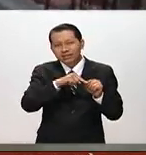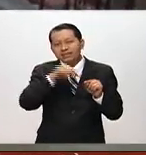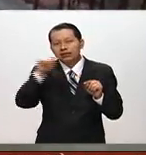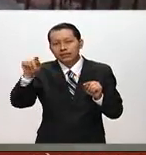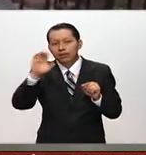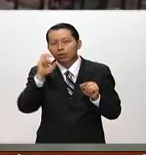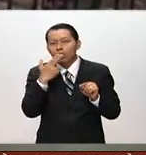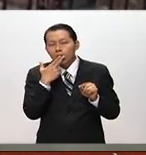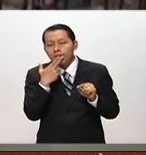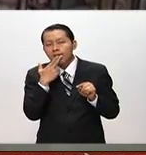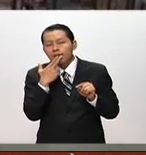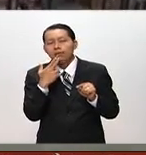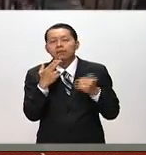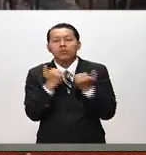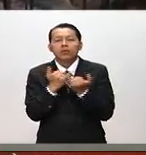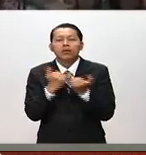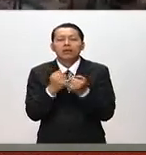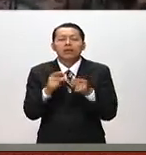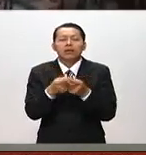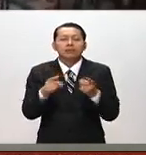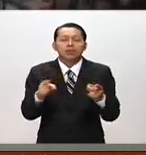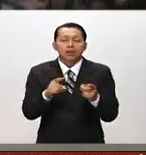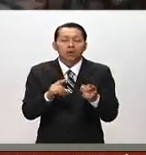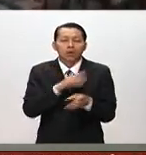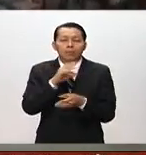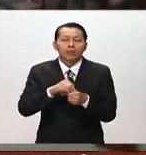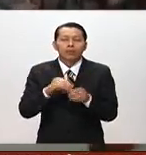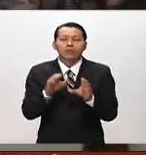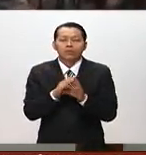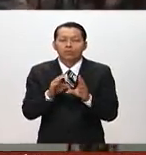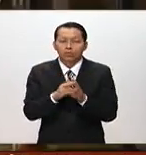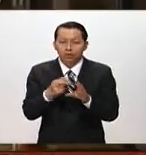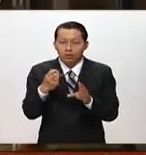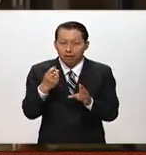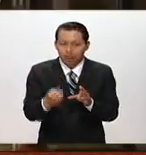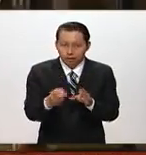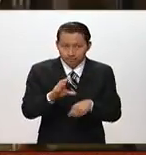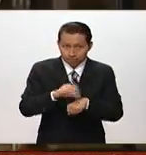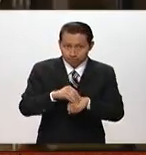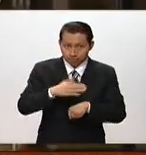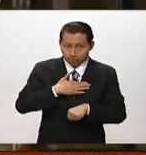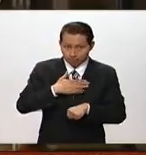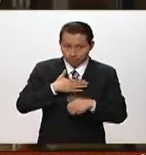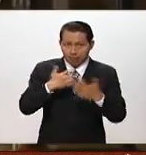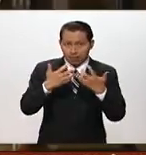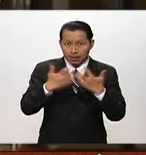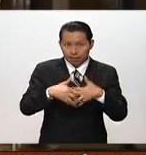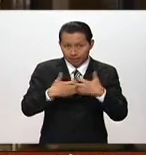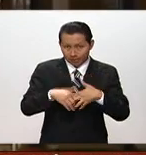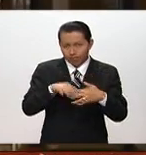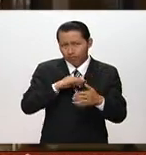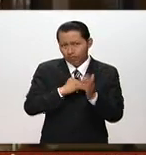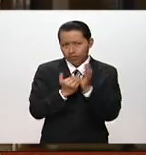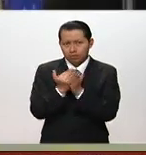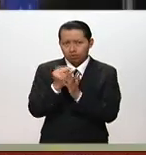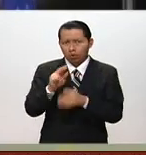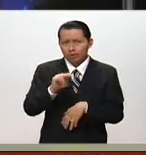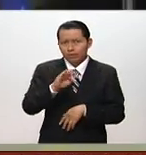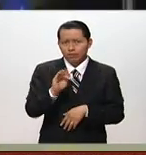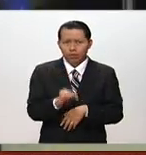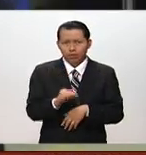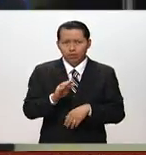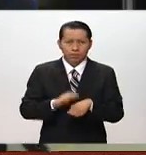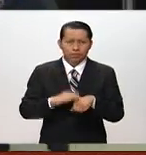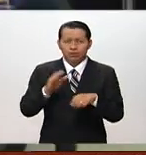y el desarrollo de esa implementación me ha permitido que mi empresa crezca en un 80% más desde que